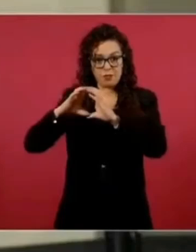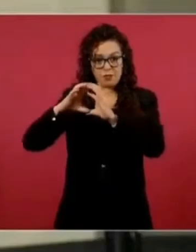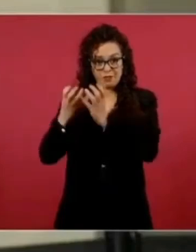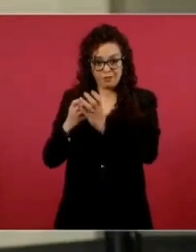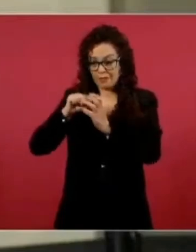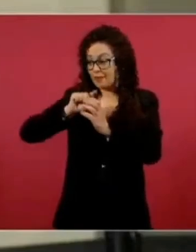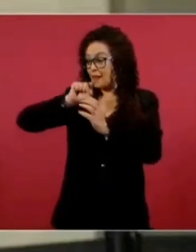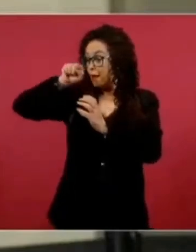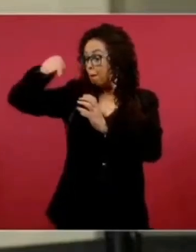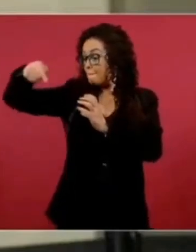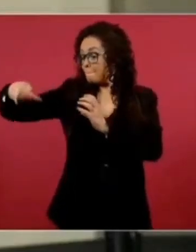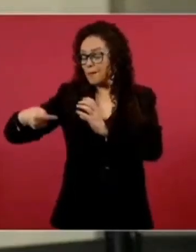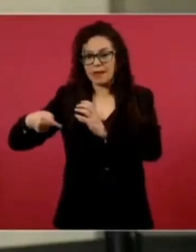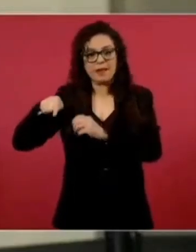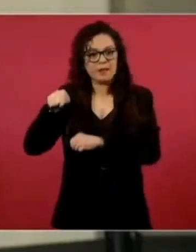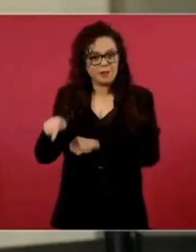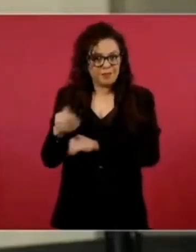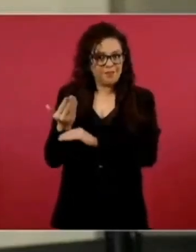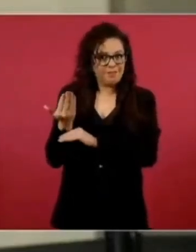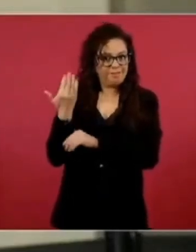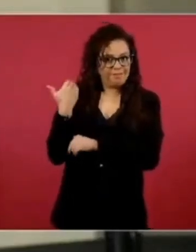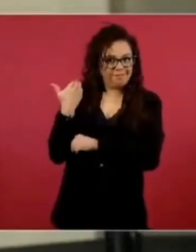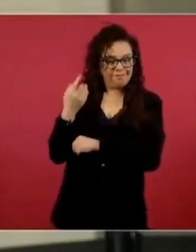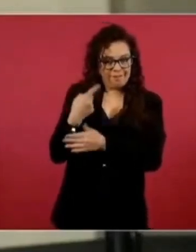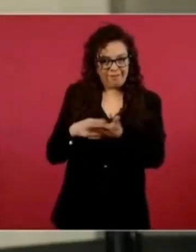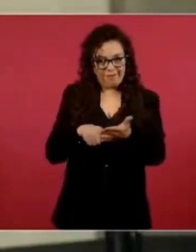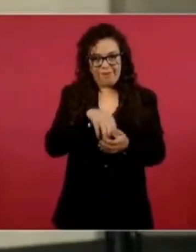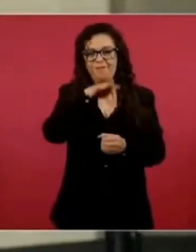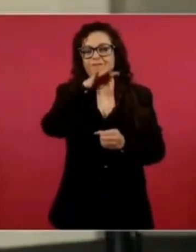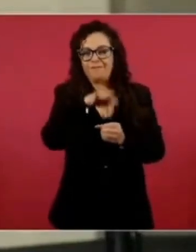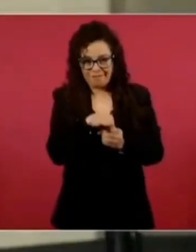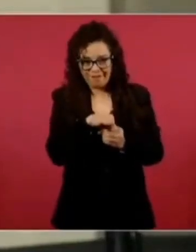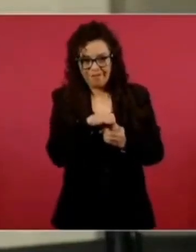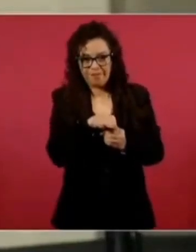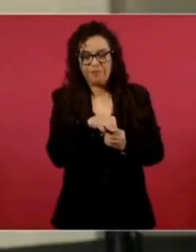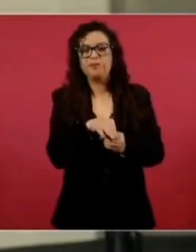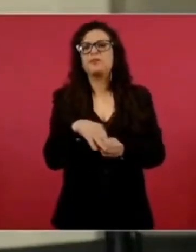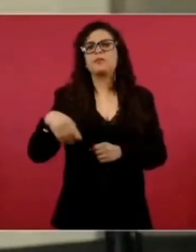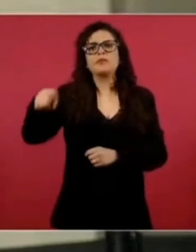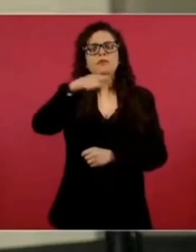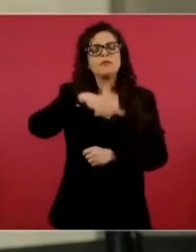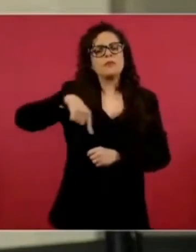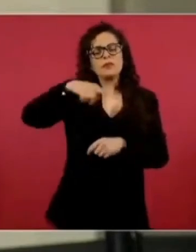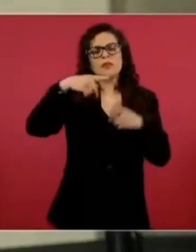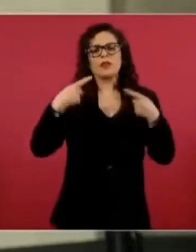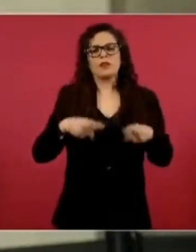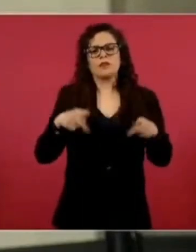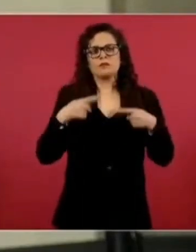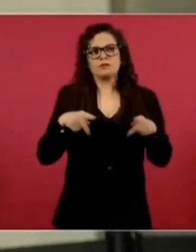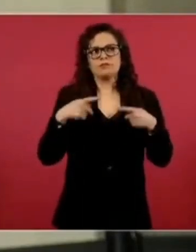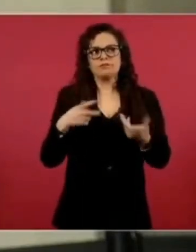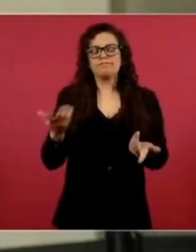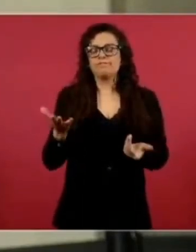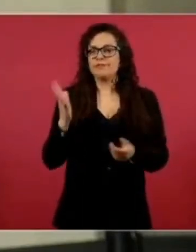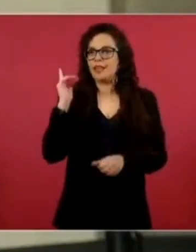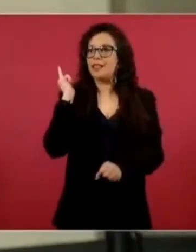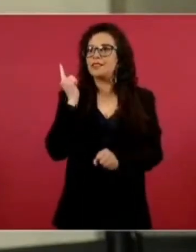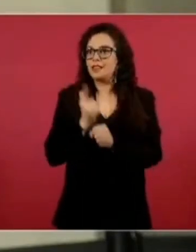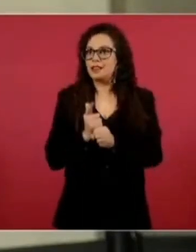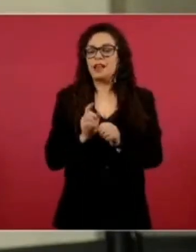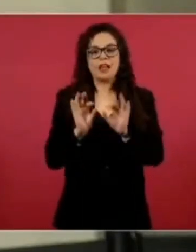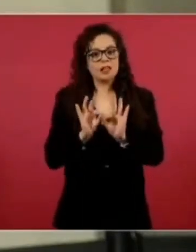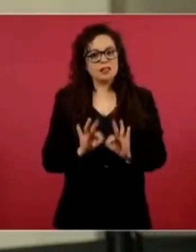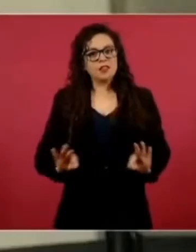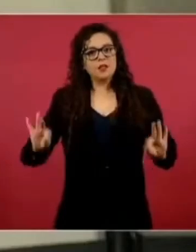Presidente, en este proceso electoral se dejó claro la importancia del relevo generacional, también